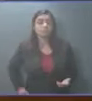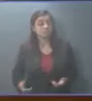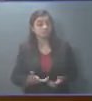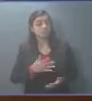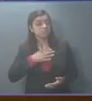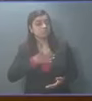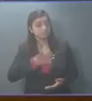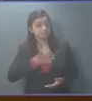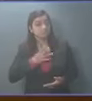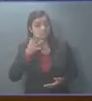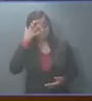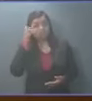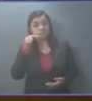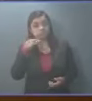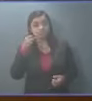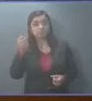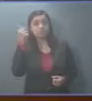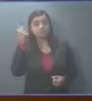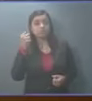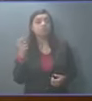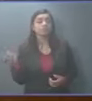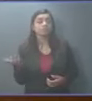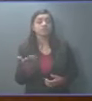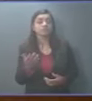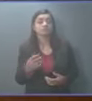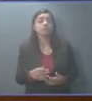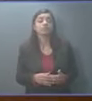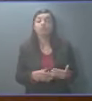que es muy importante.